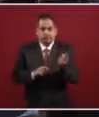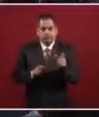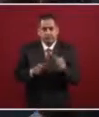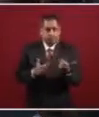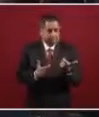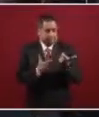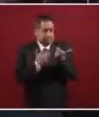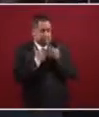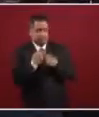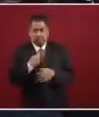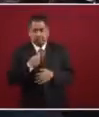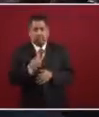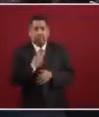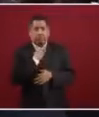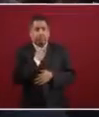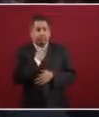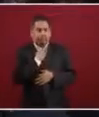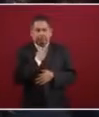arrinconados?